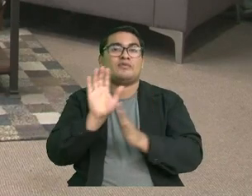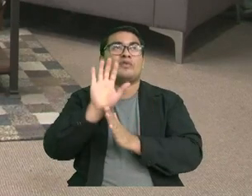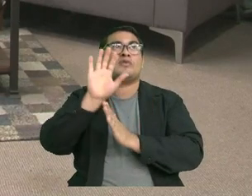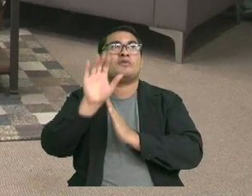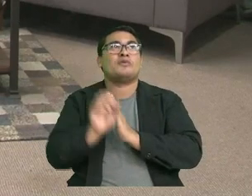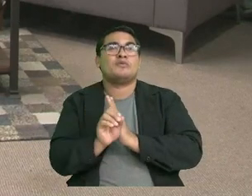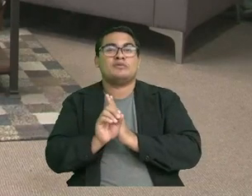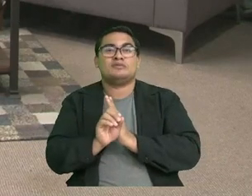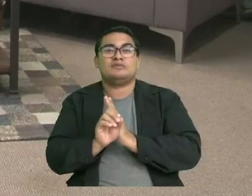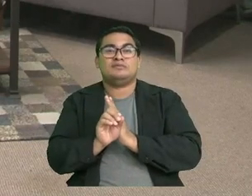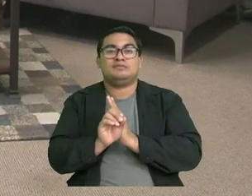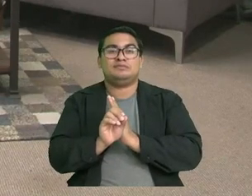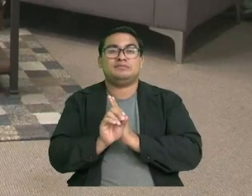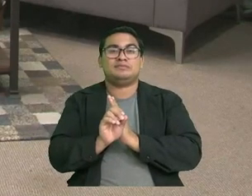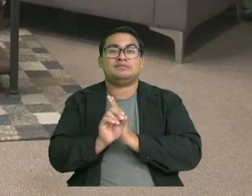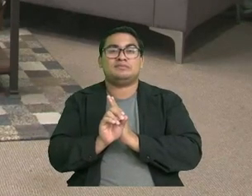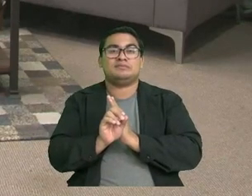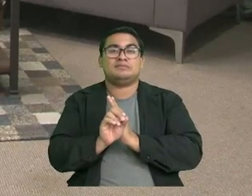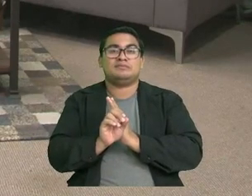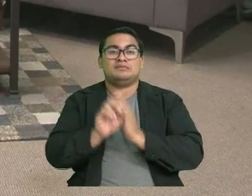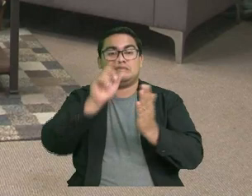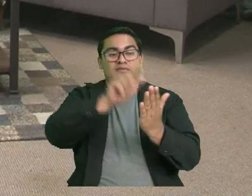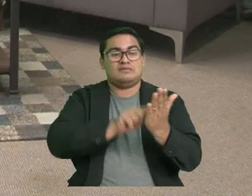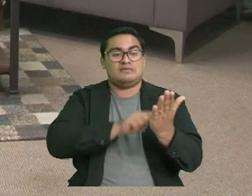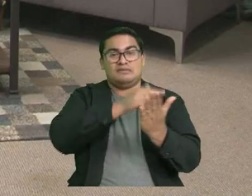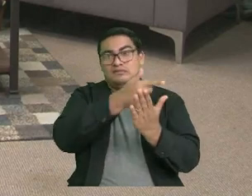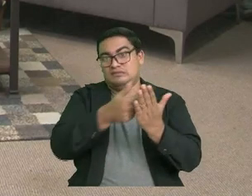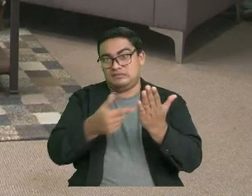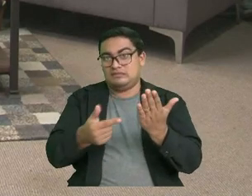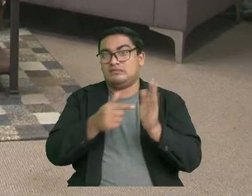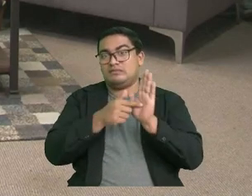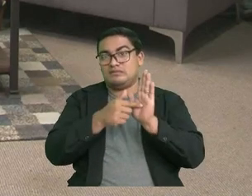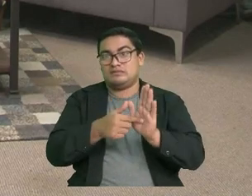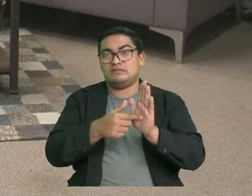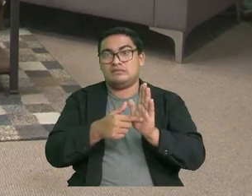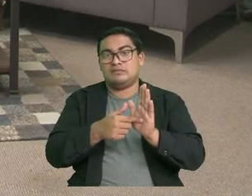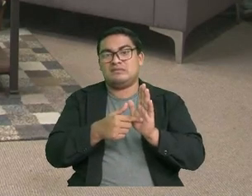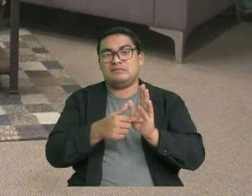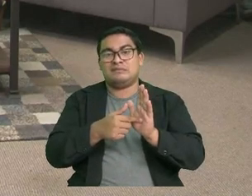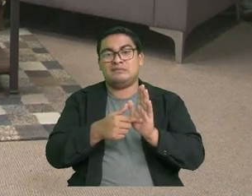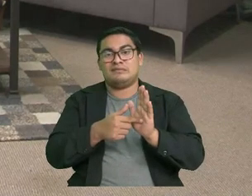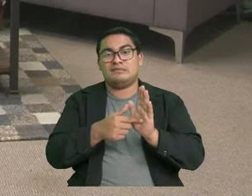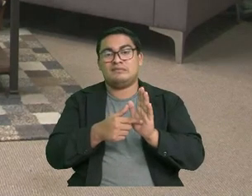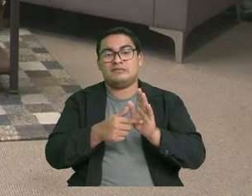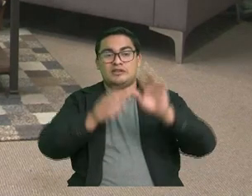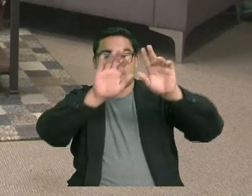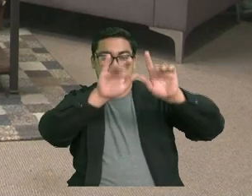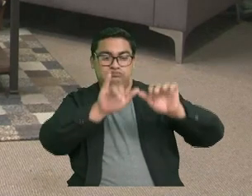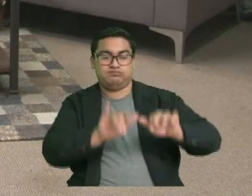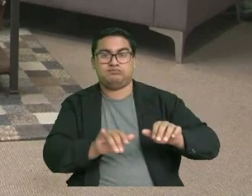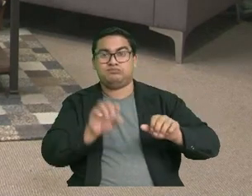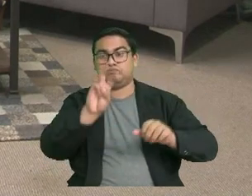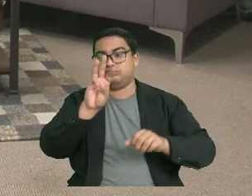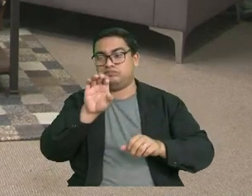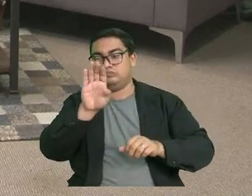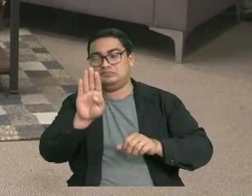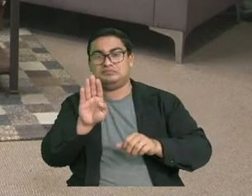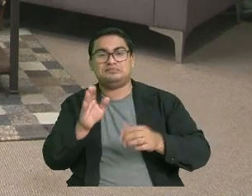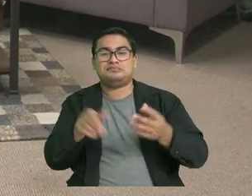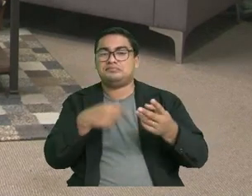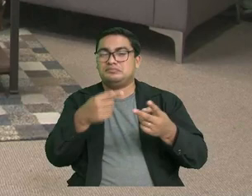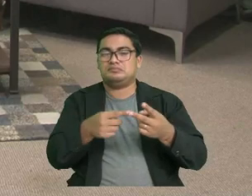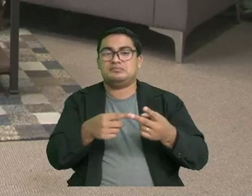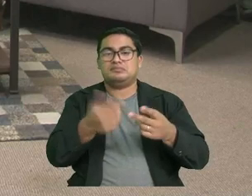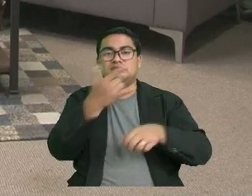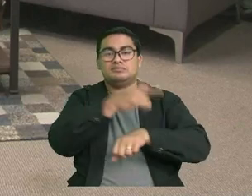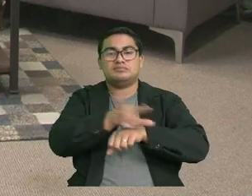cantidad de gacetas, porque también tienes que ir a sitio web oficial, tienes que